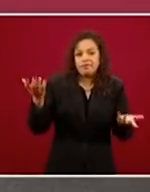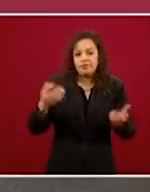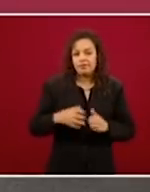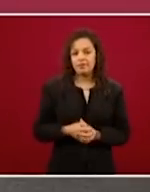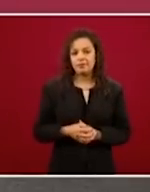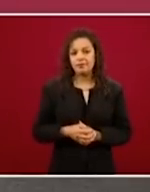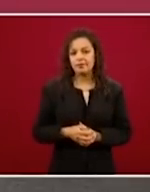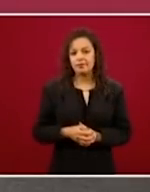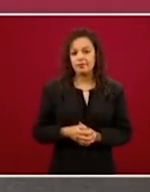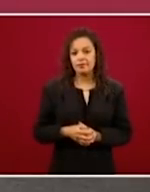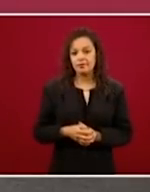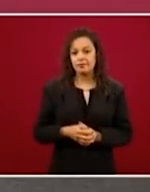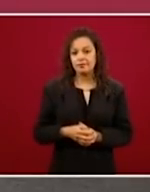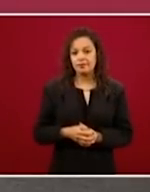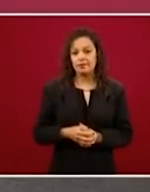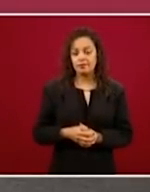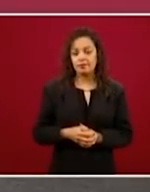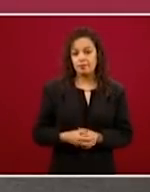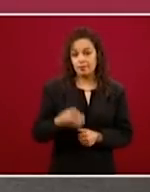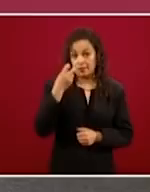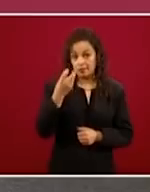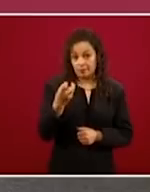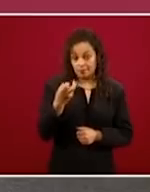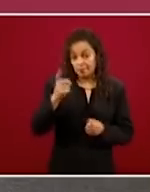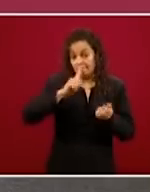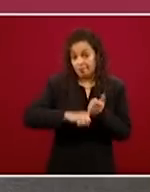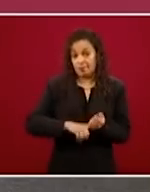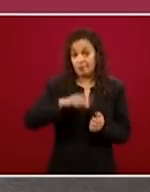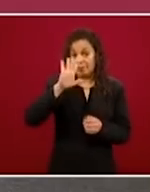entonces que nos vamos a olvidar de eso